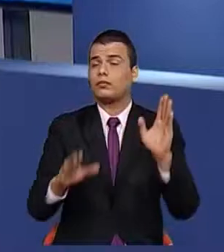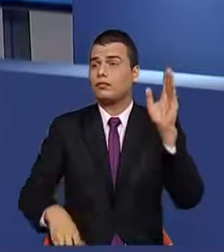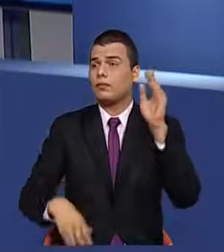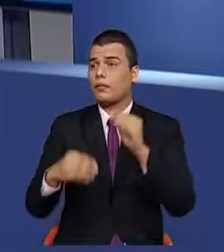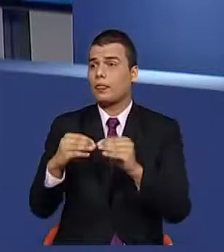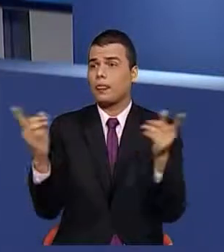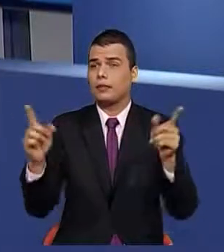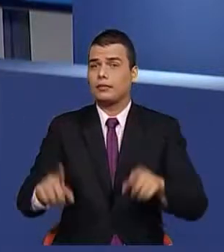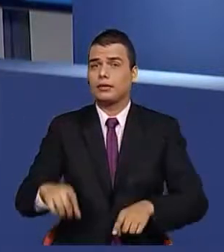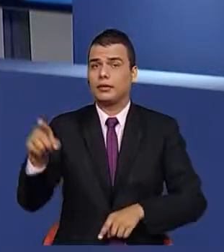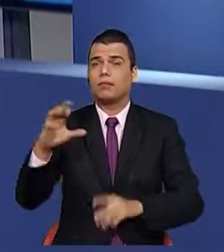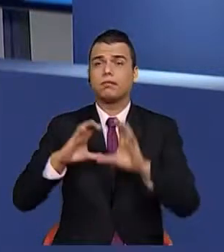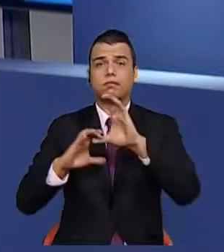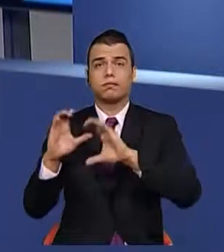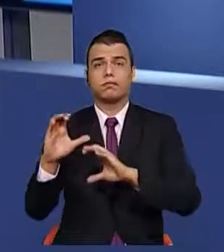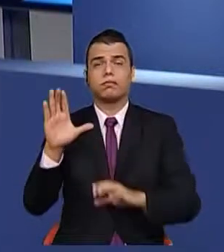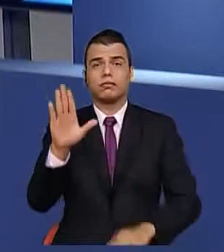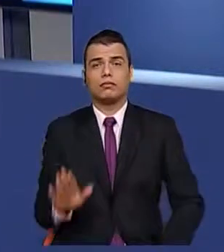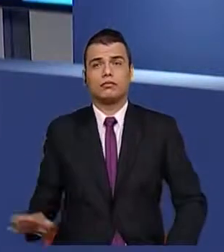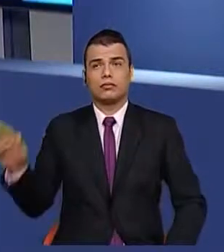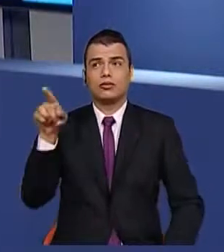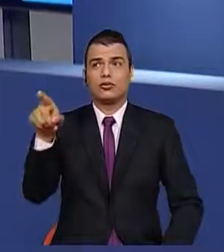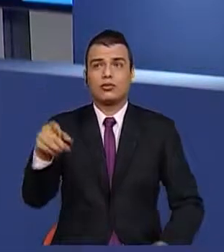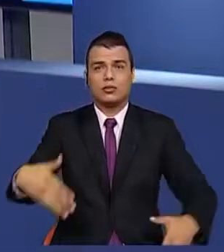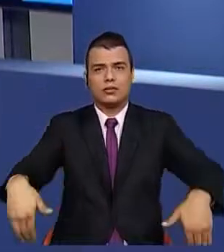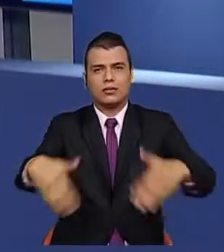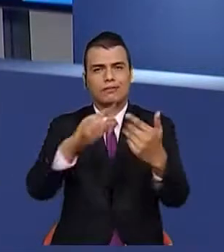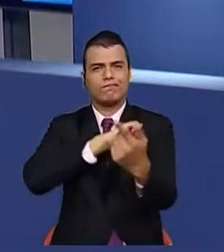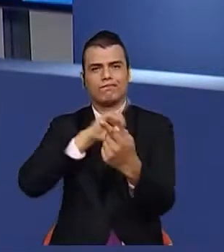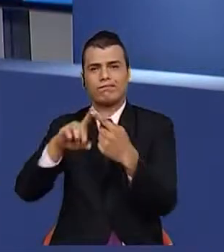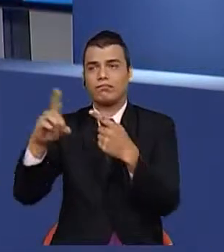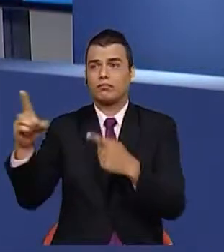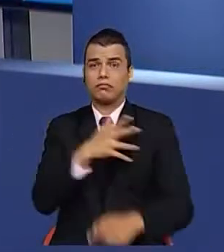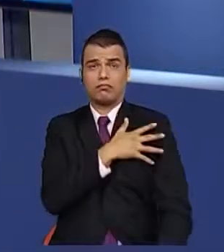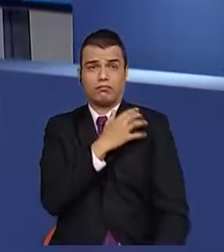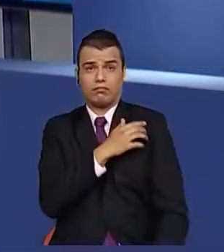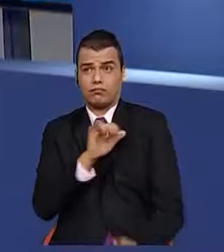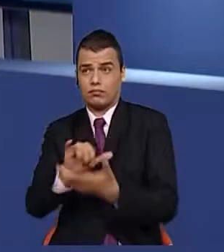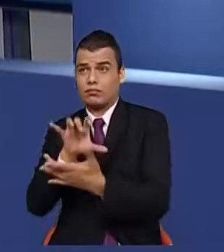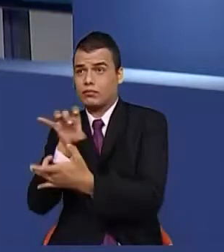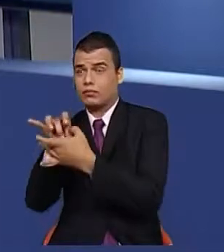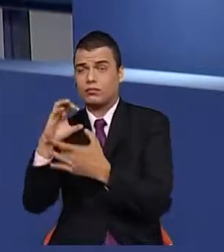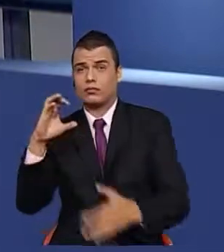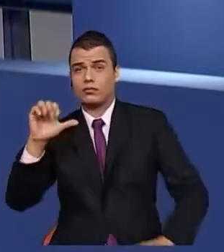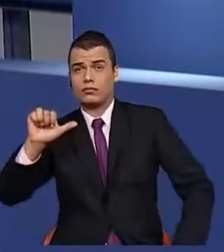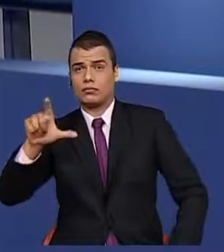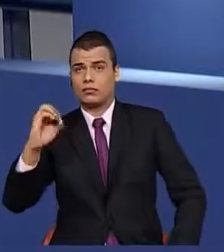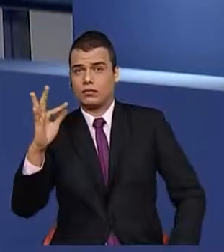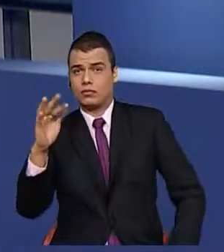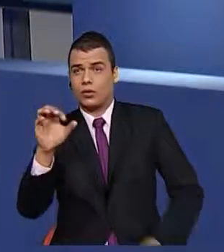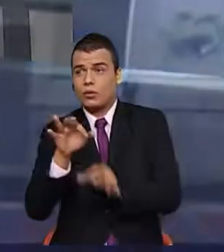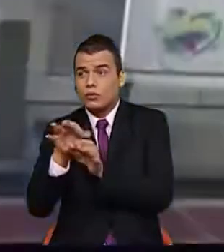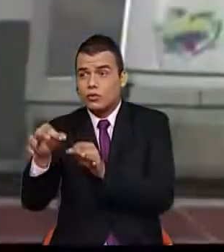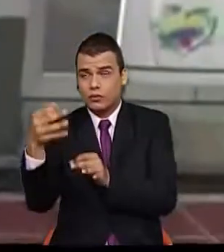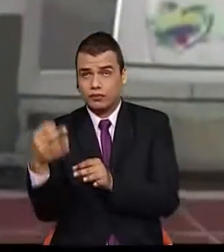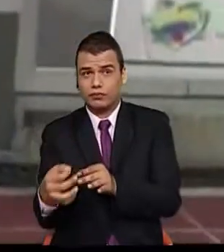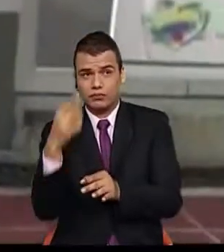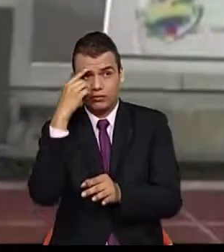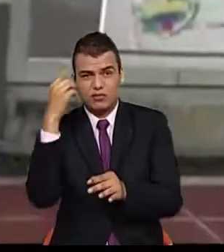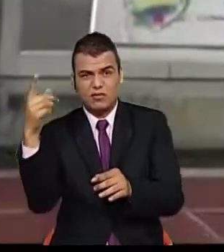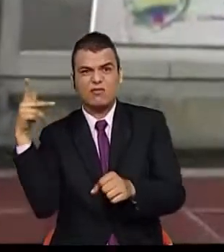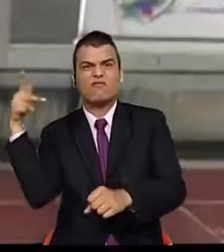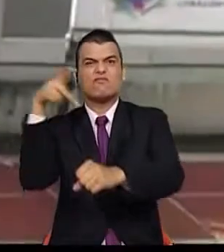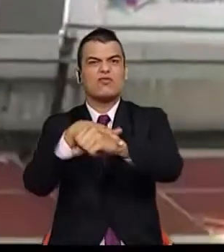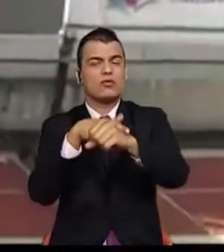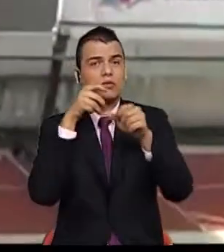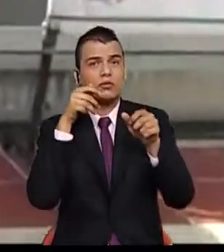parte en el cauca en la vida que comunica a santander de quilichao con el municipio de caloto luego que presuntamente atentar contra la vida de un